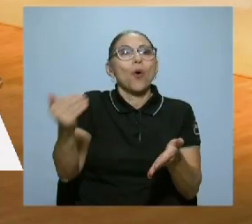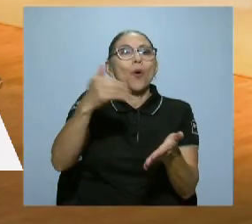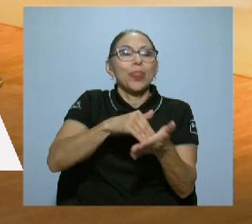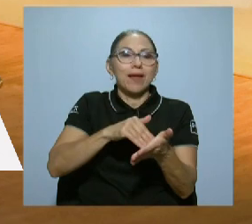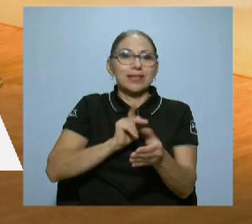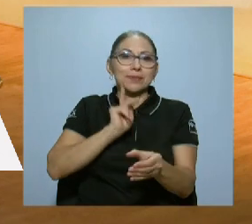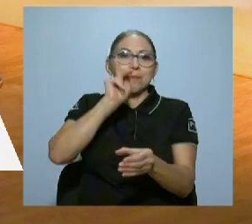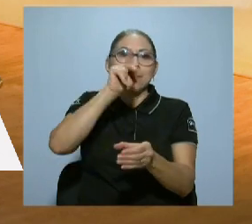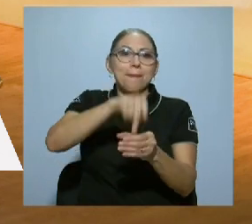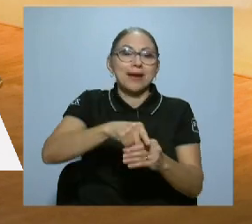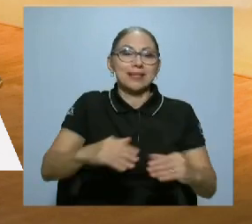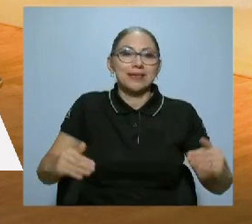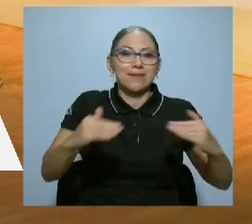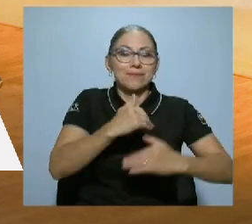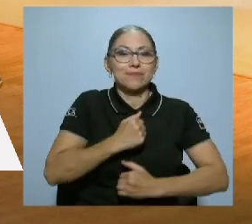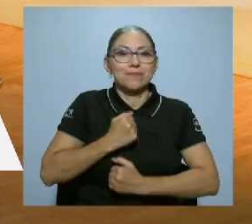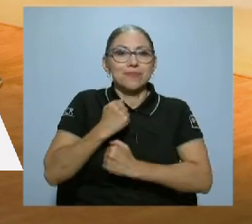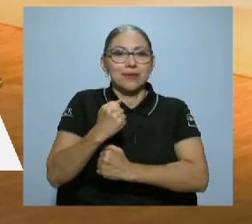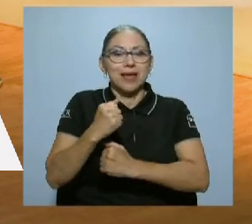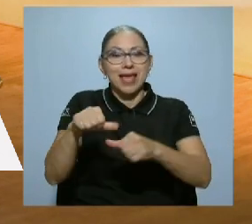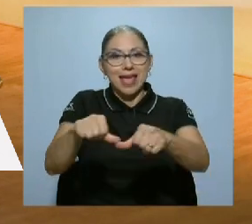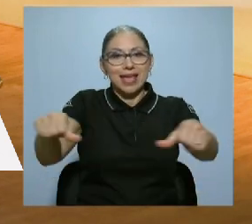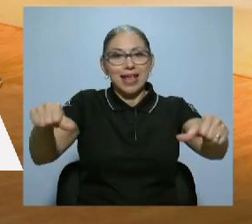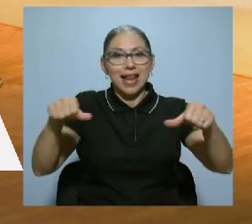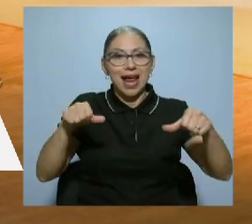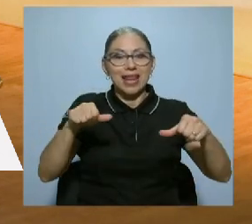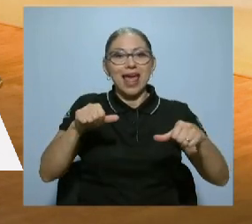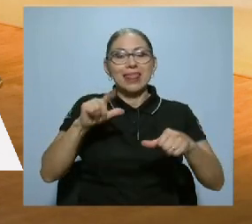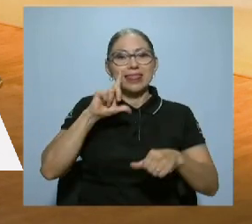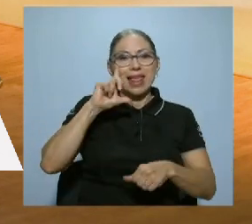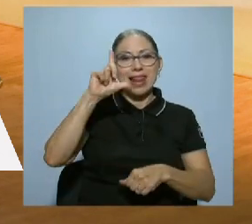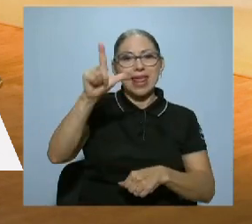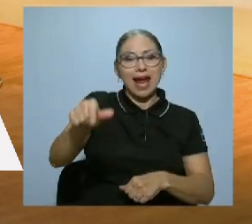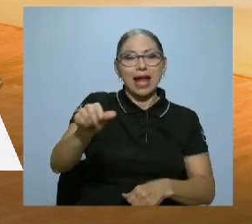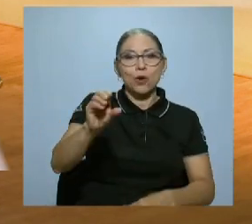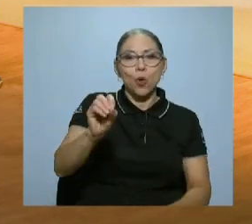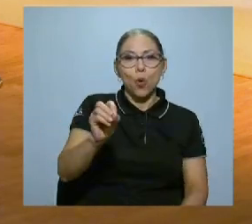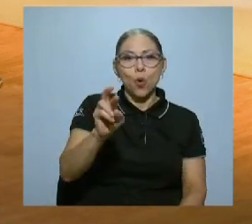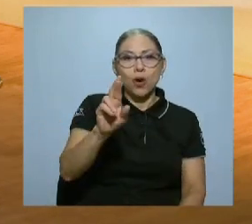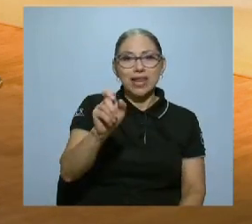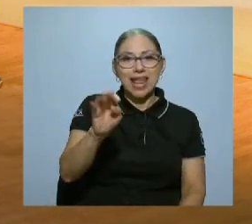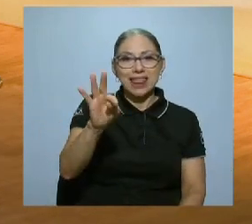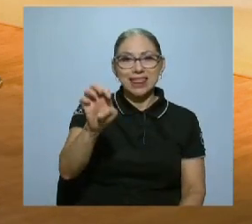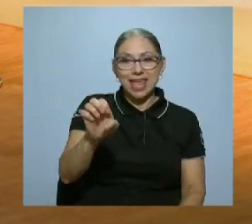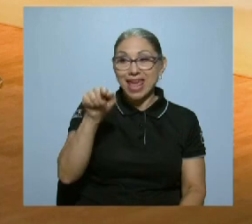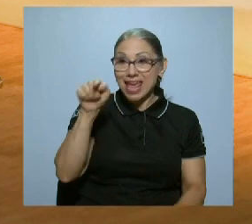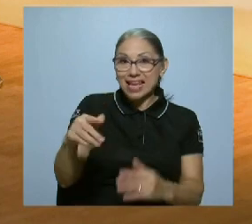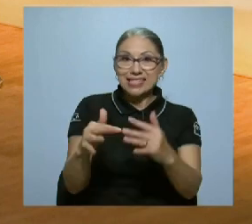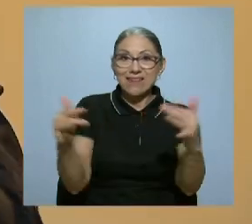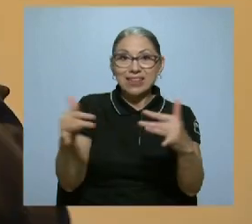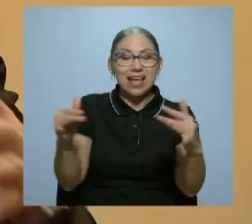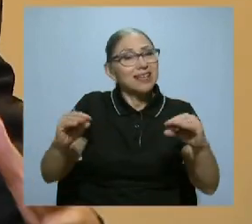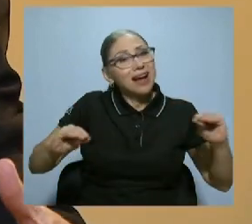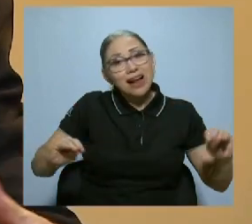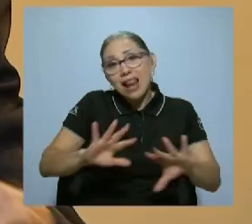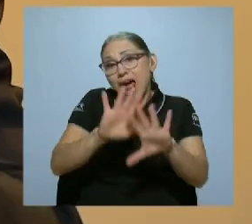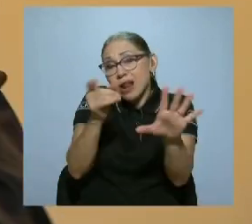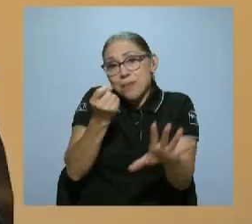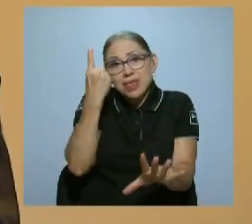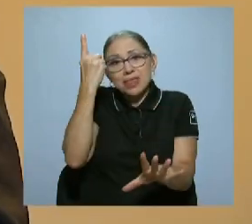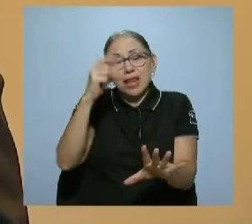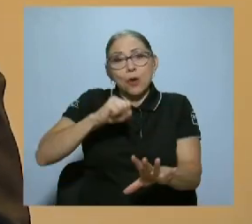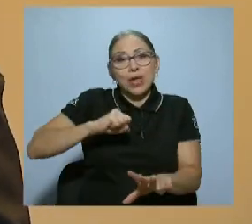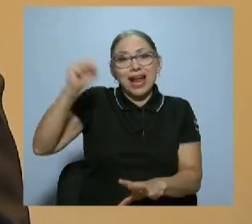área del lejano oriente. Esa batalla claramente la hubiera ganado China, si así hubiera